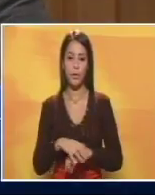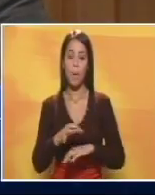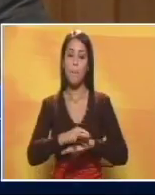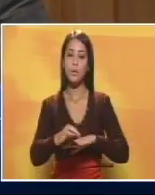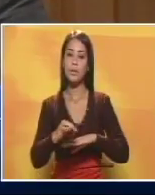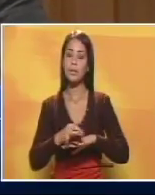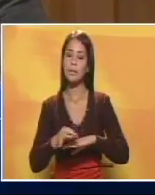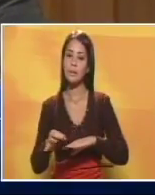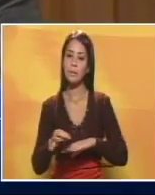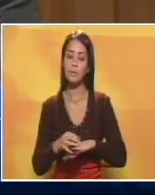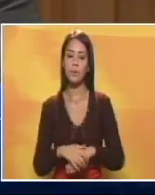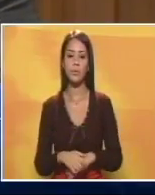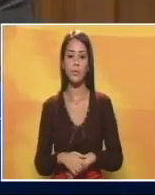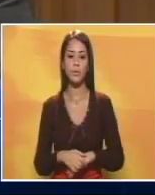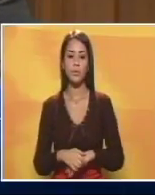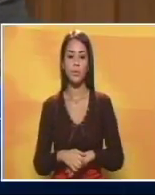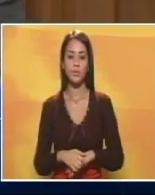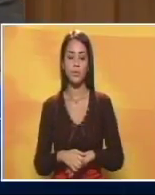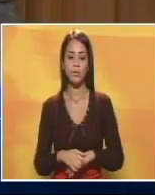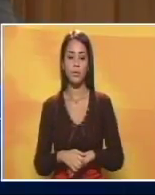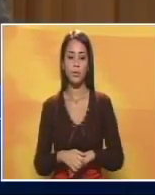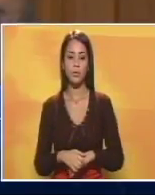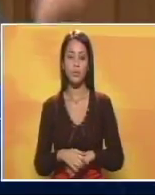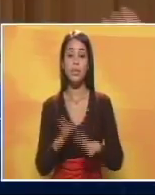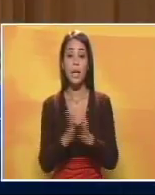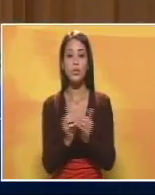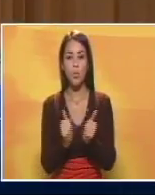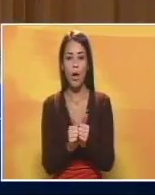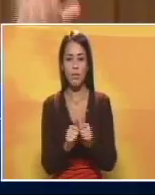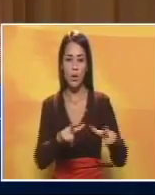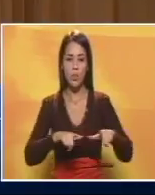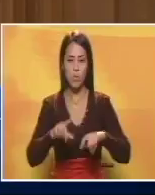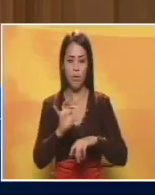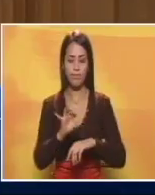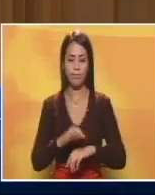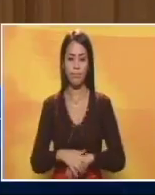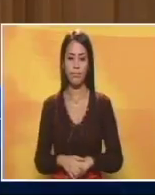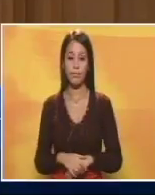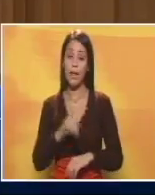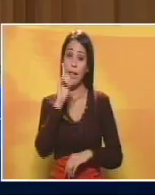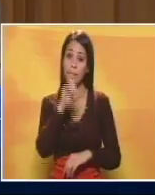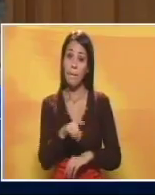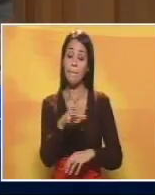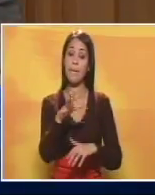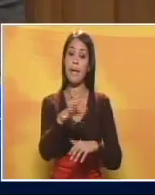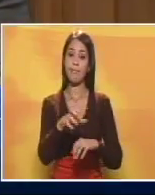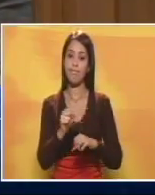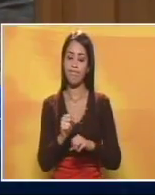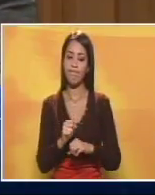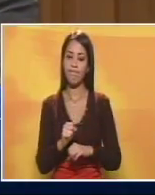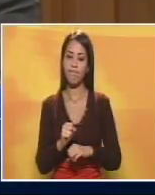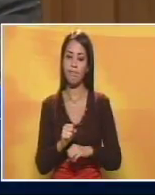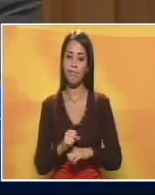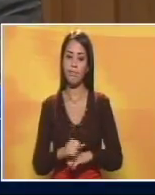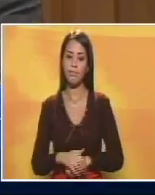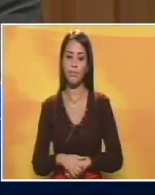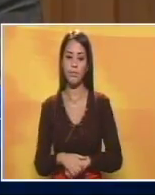municipio Urbaneja de Lechería. Allí igualmente hemos decomisado